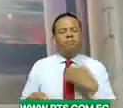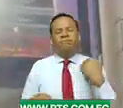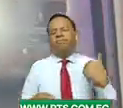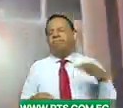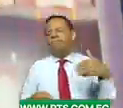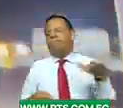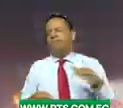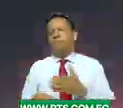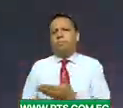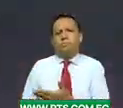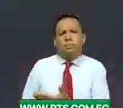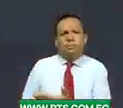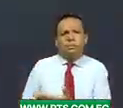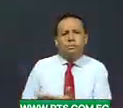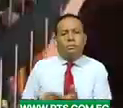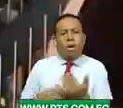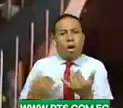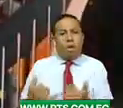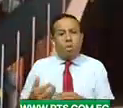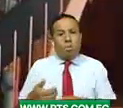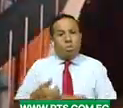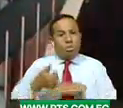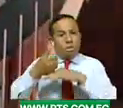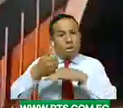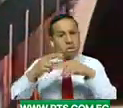Las autoridades investigan este hecho.